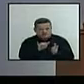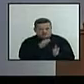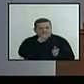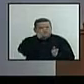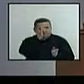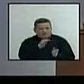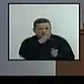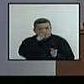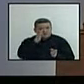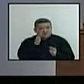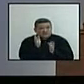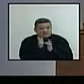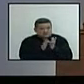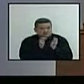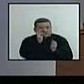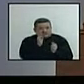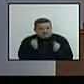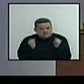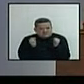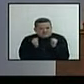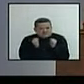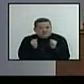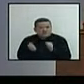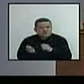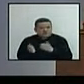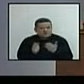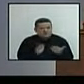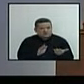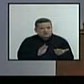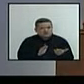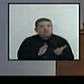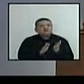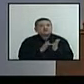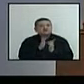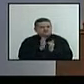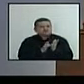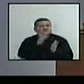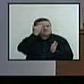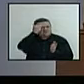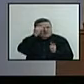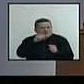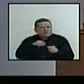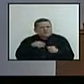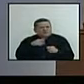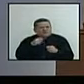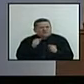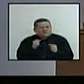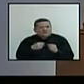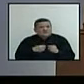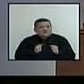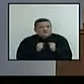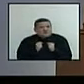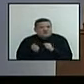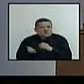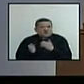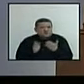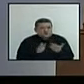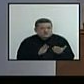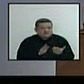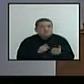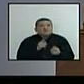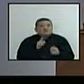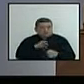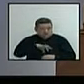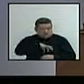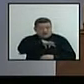tiene miedo de morir, sabe el costo de la muerte y por eso su alma está agitada y